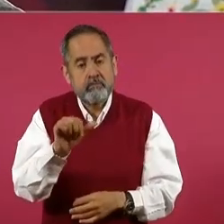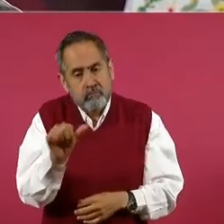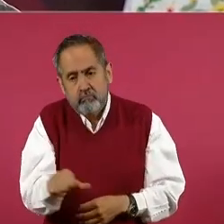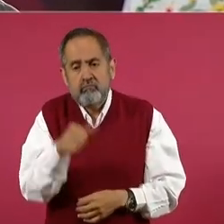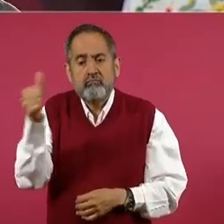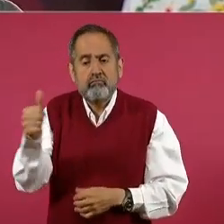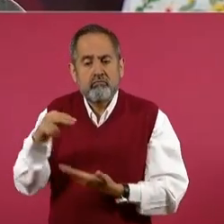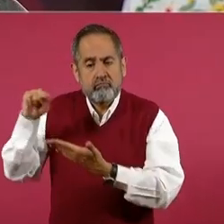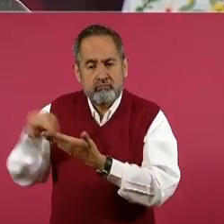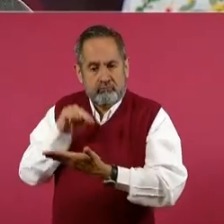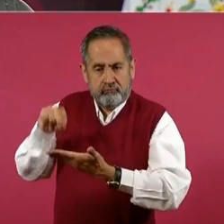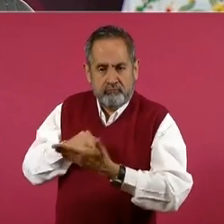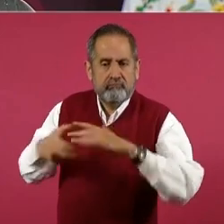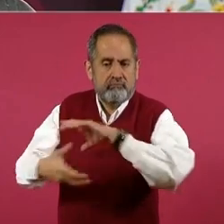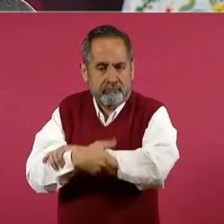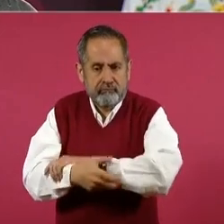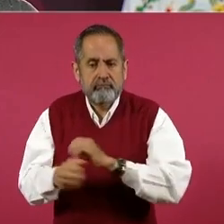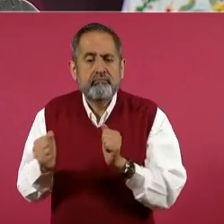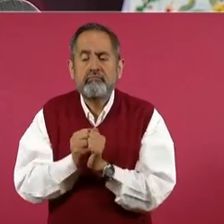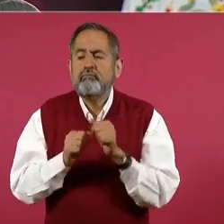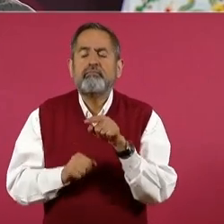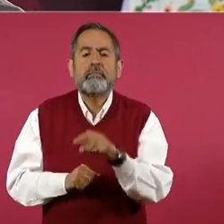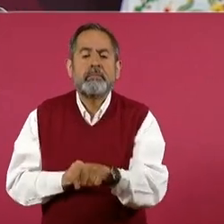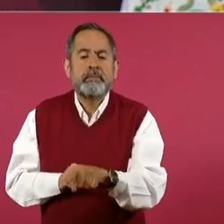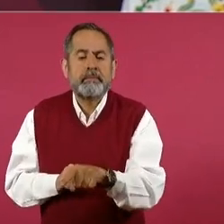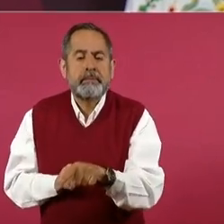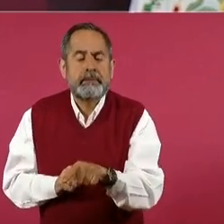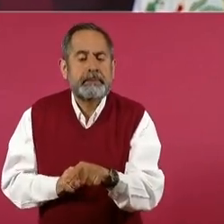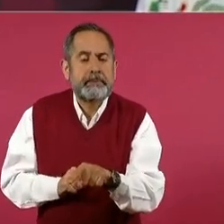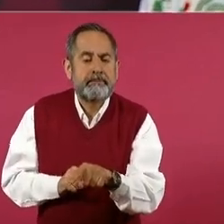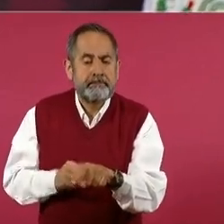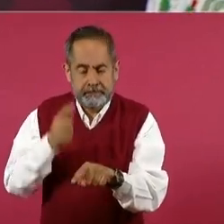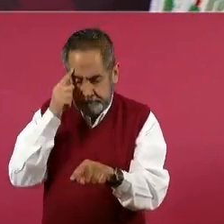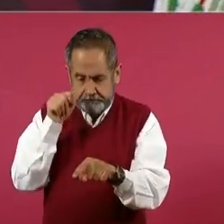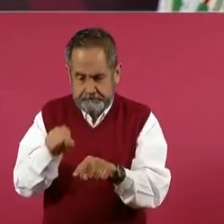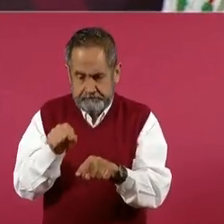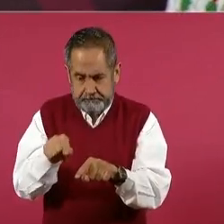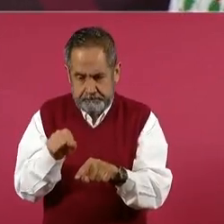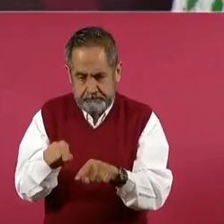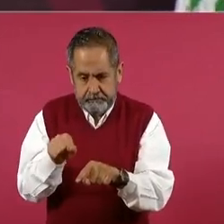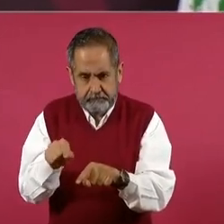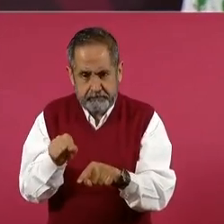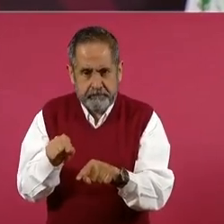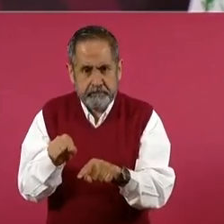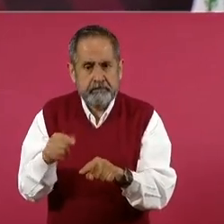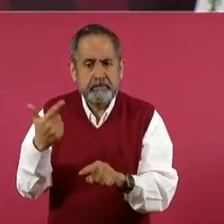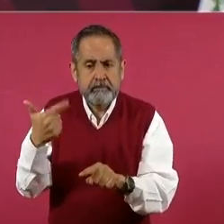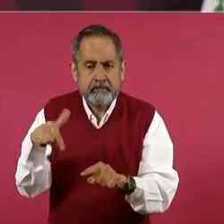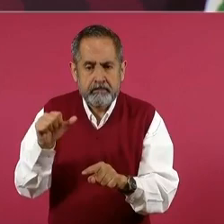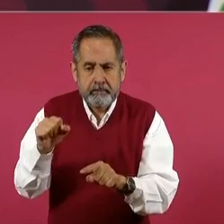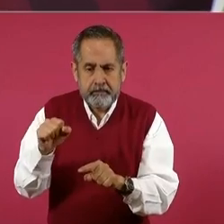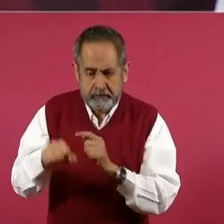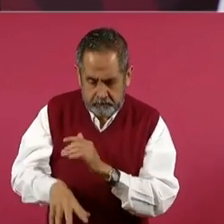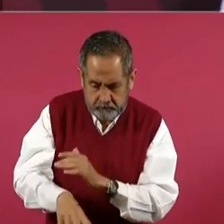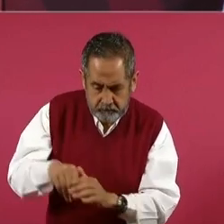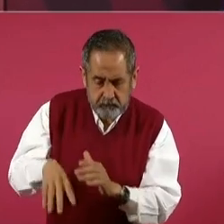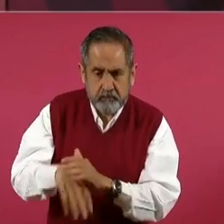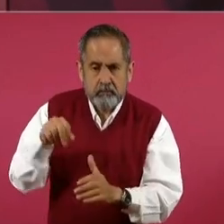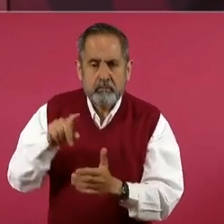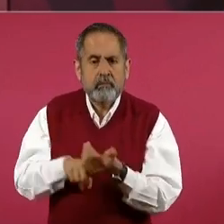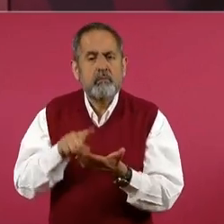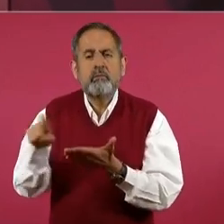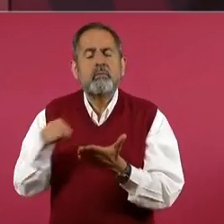otro convenio para la extracción de gas de